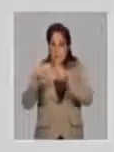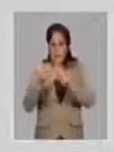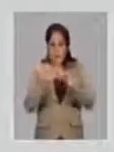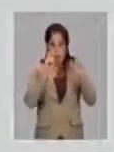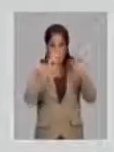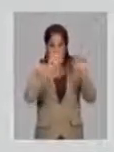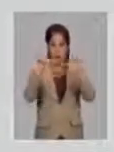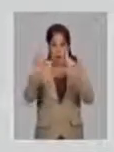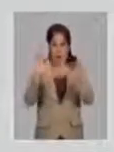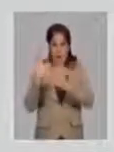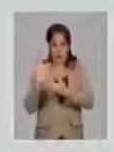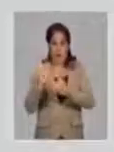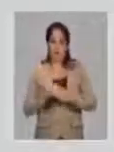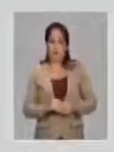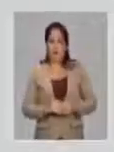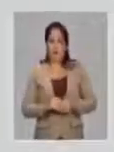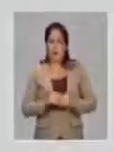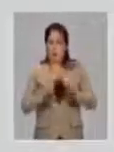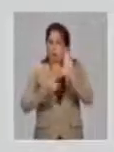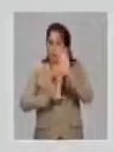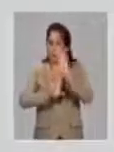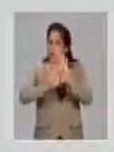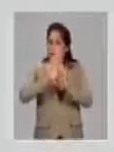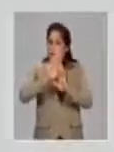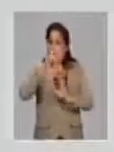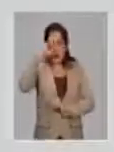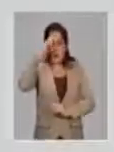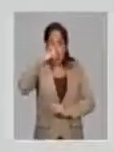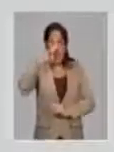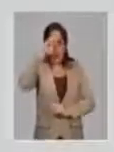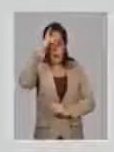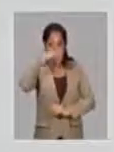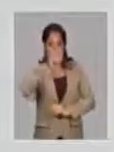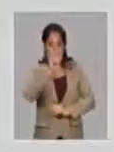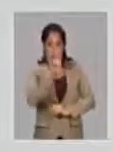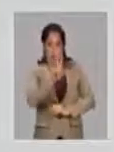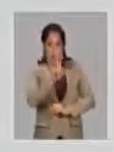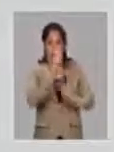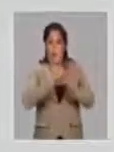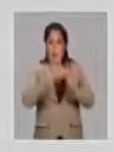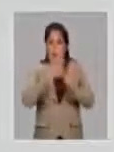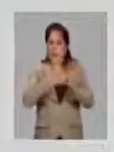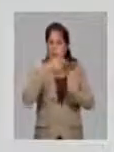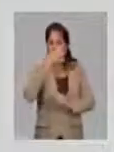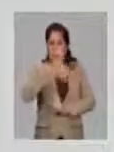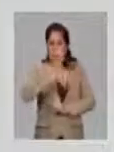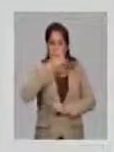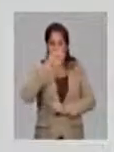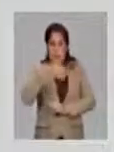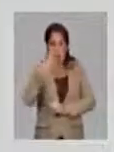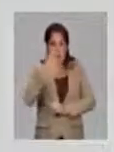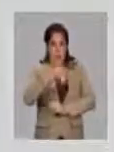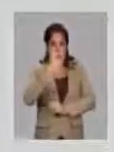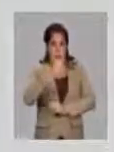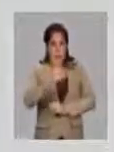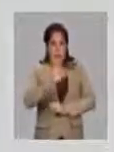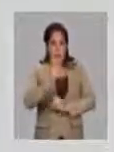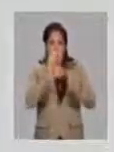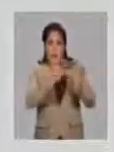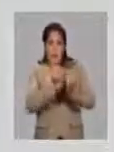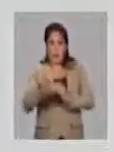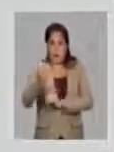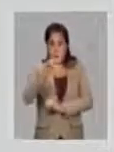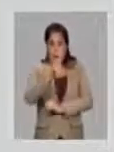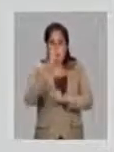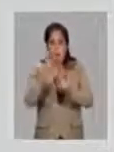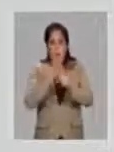La siguiente lámina recoge los avances que ha tenido Soberana 02 en estos meses de los que estábamos hablando. O sea, el ensayo clínico